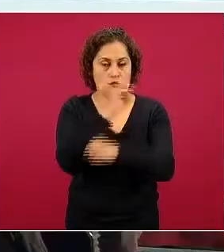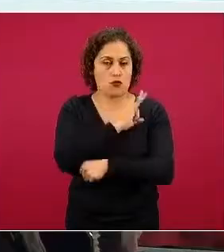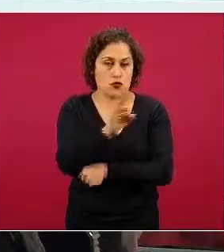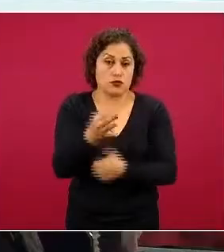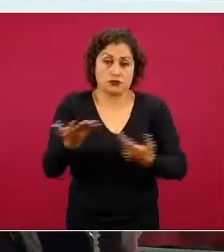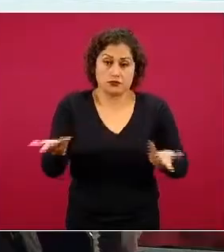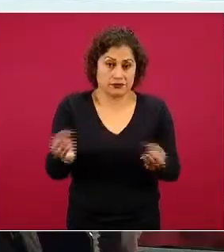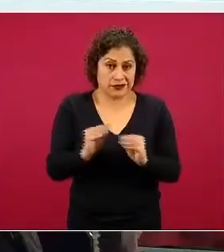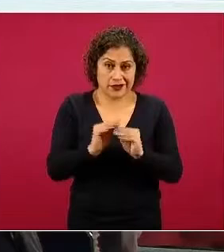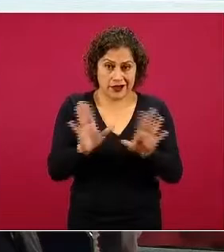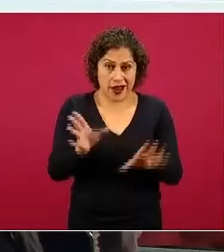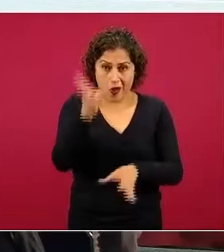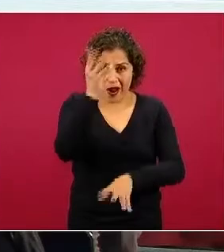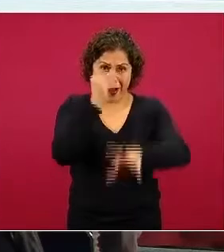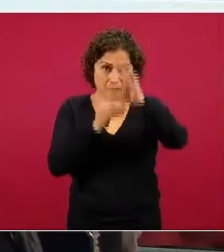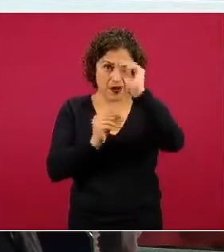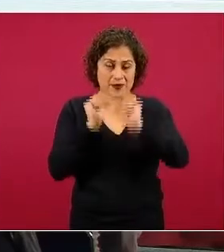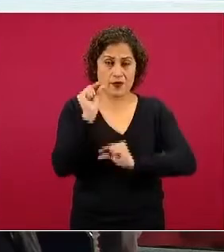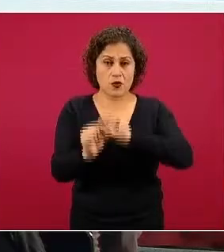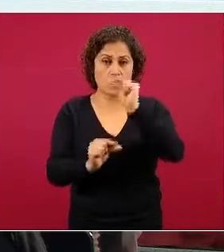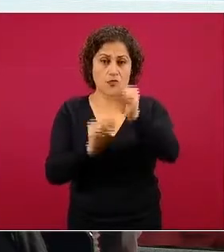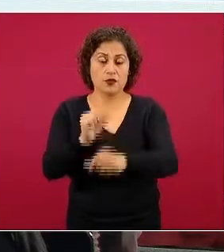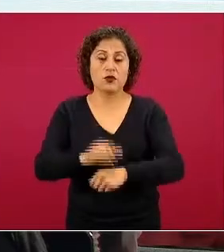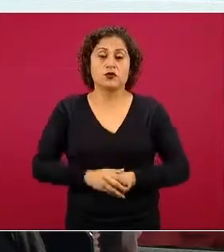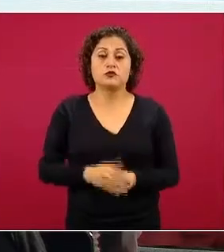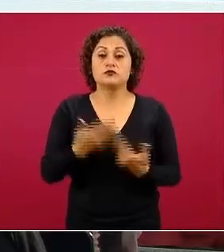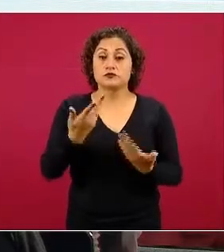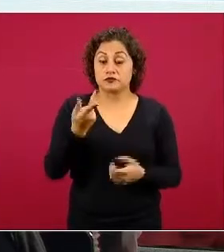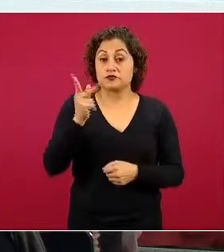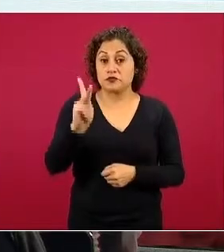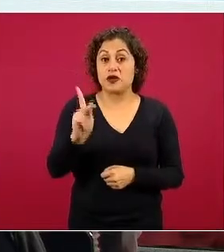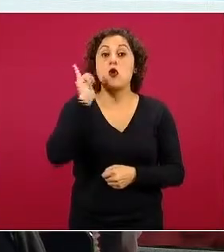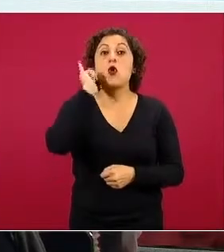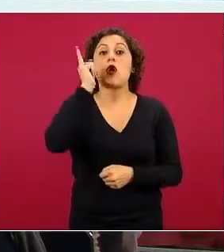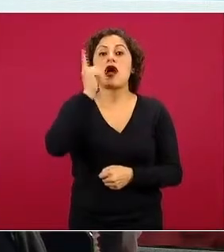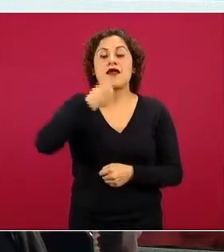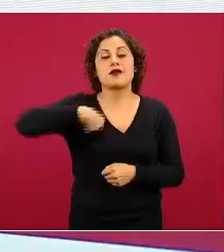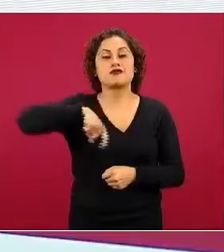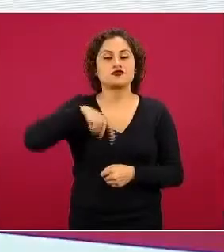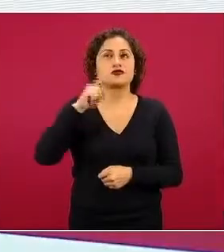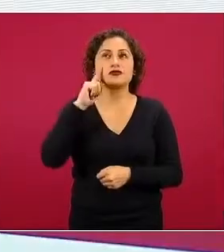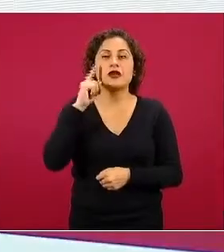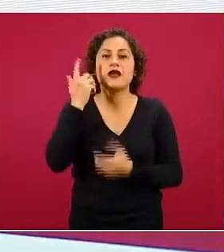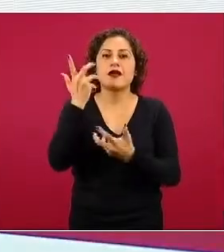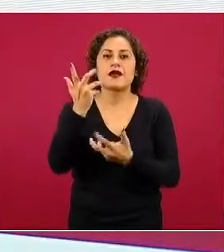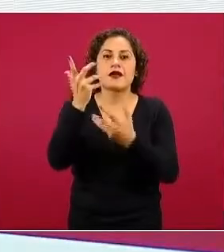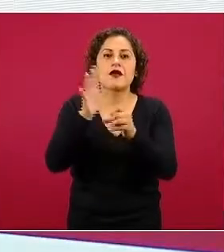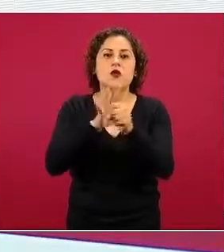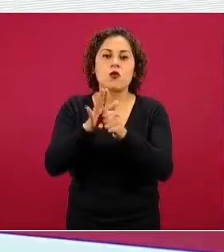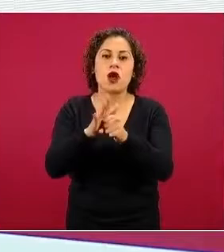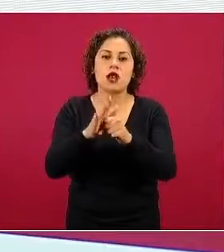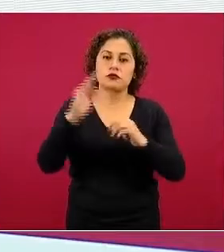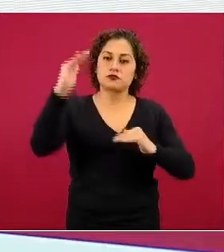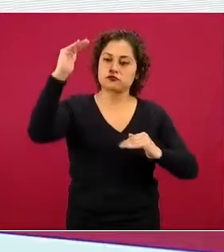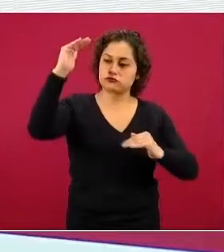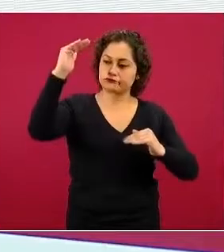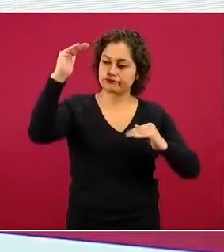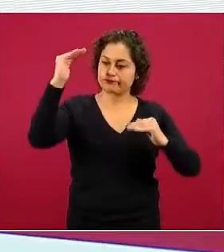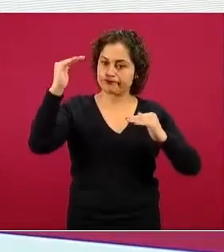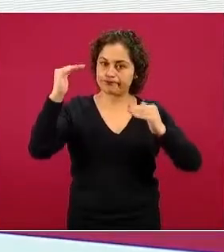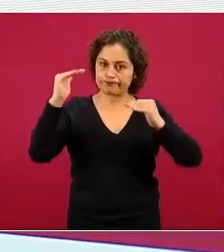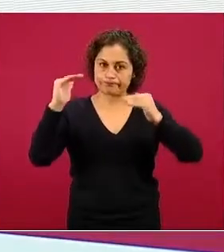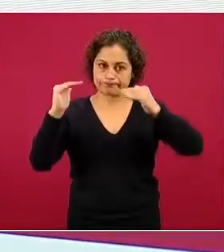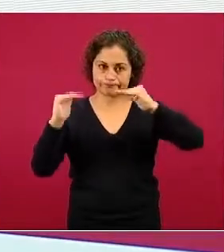todos quisiéramos ver es cómo estas dos curvas se cruzan. Y entonces la curva de casos disminuye